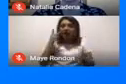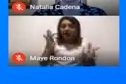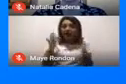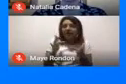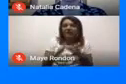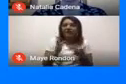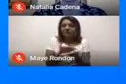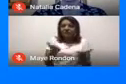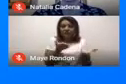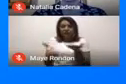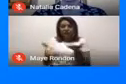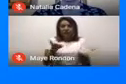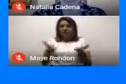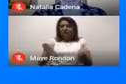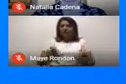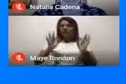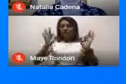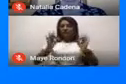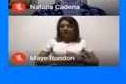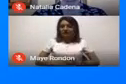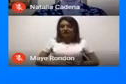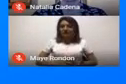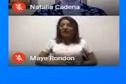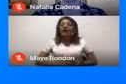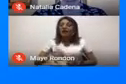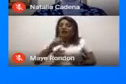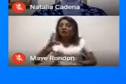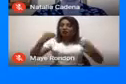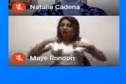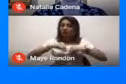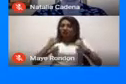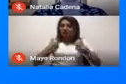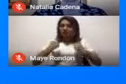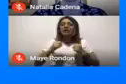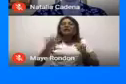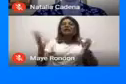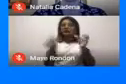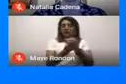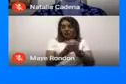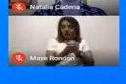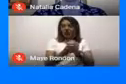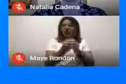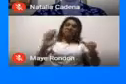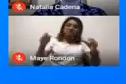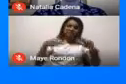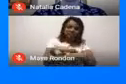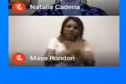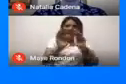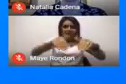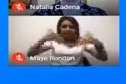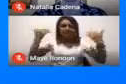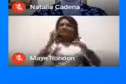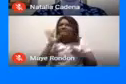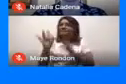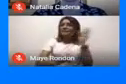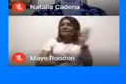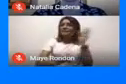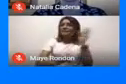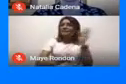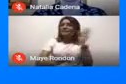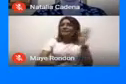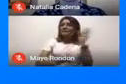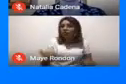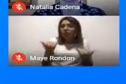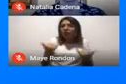ese servicio. Y nos empoderamos del tema con turismo incluyente y accesible, que también está perfecto porque en esta cátedra